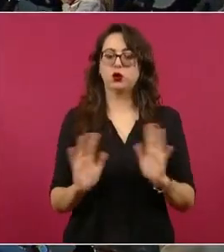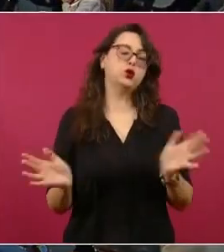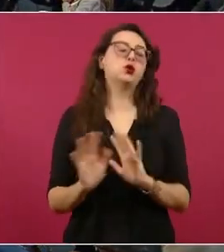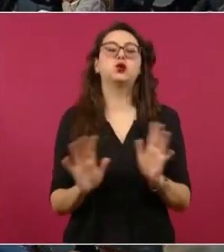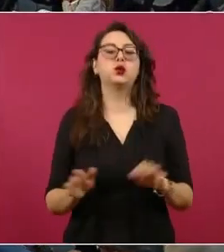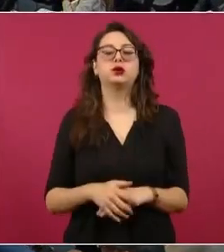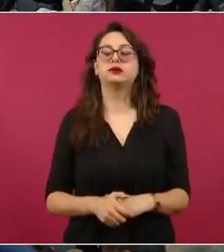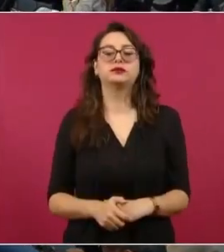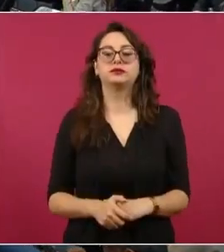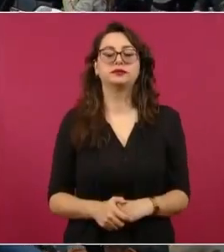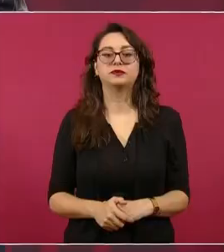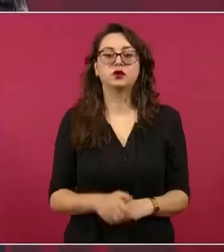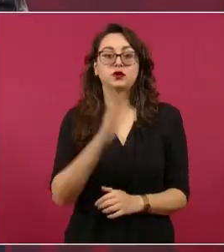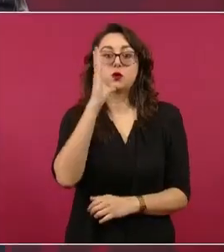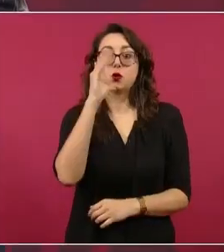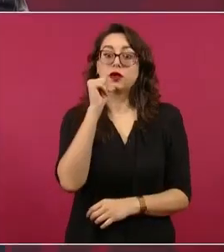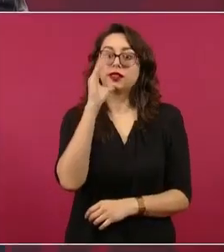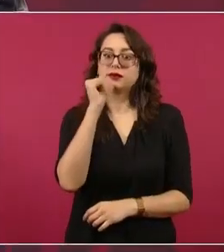8,000,